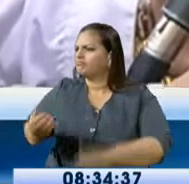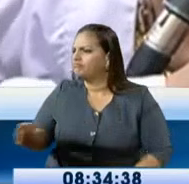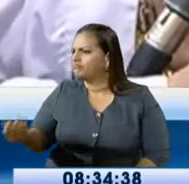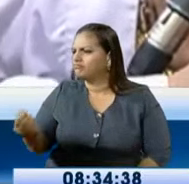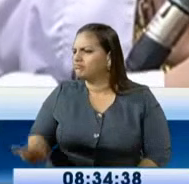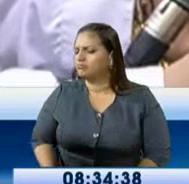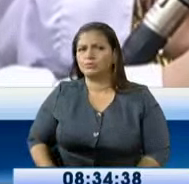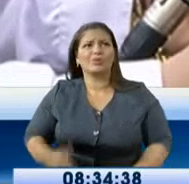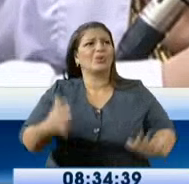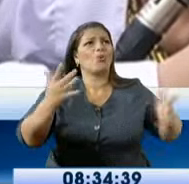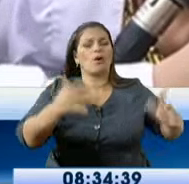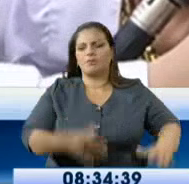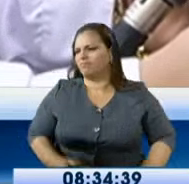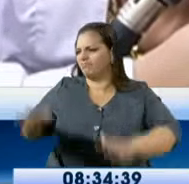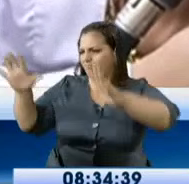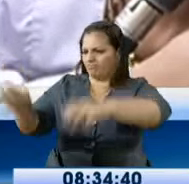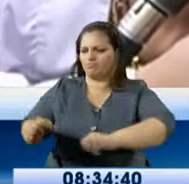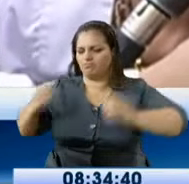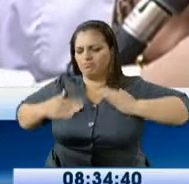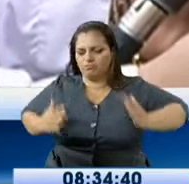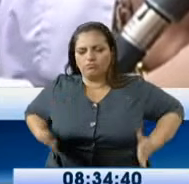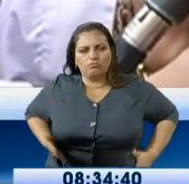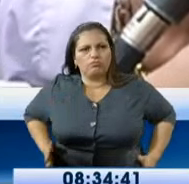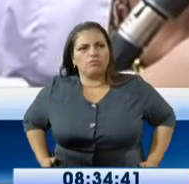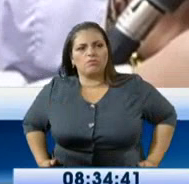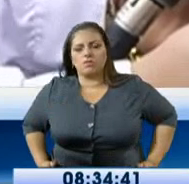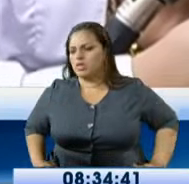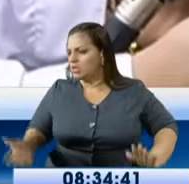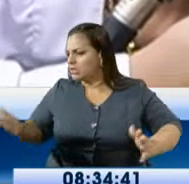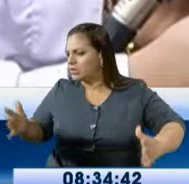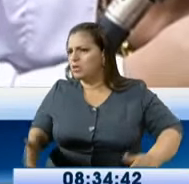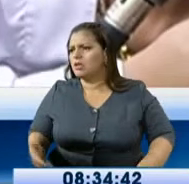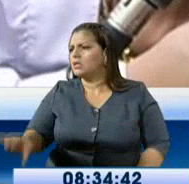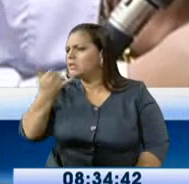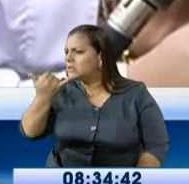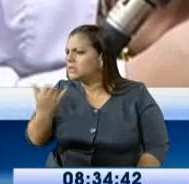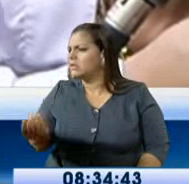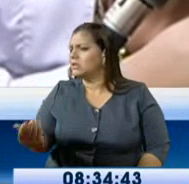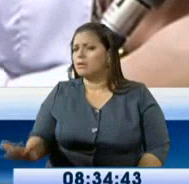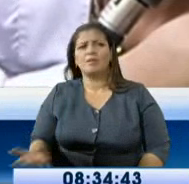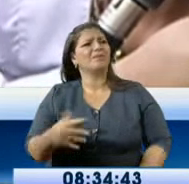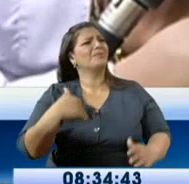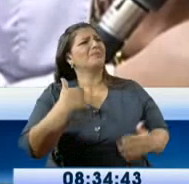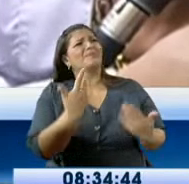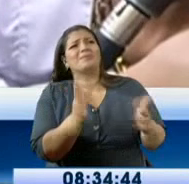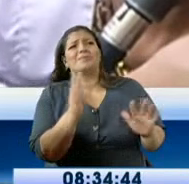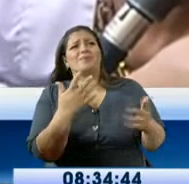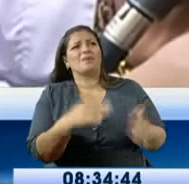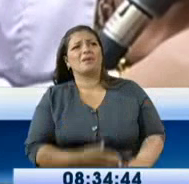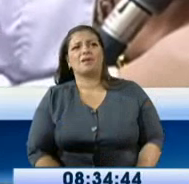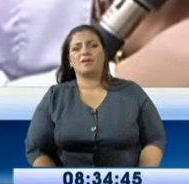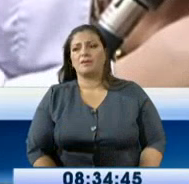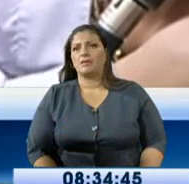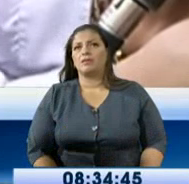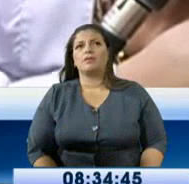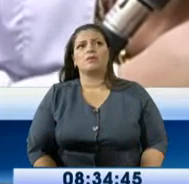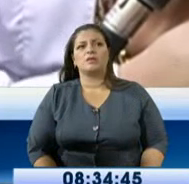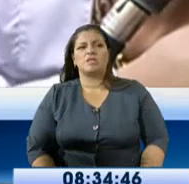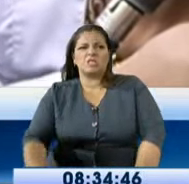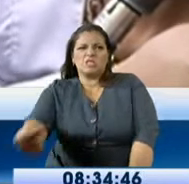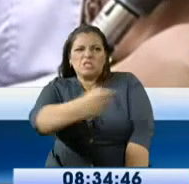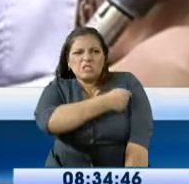momento comenzó en calo este sujeto? Al momento que me estaba pidiendo el teléfono, plata, yo le dije que ya no tenía nada, pues. Y él comenzó ahí a